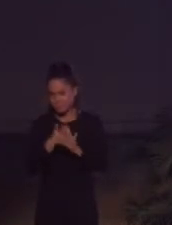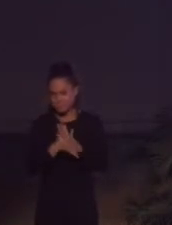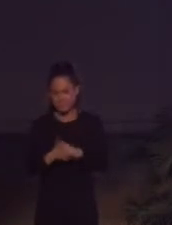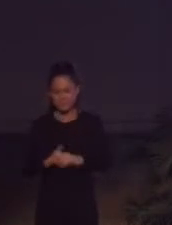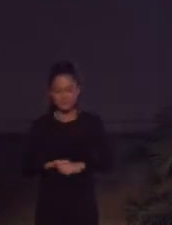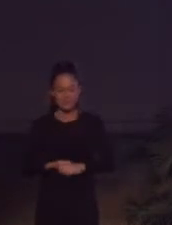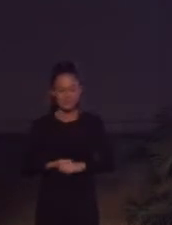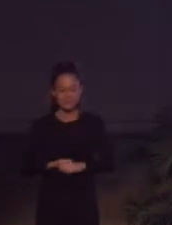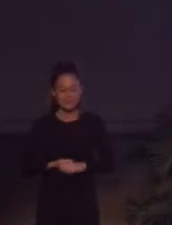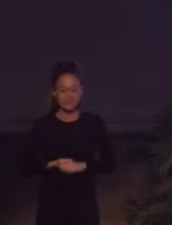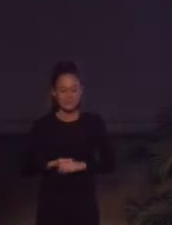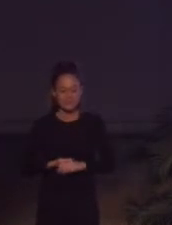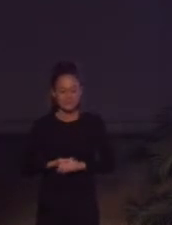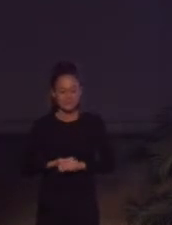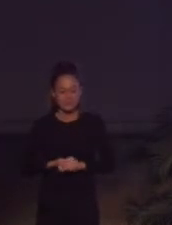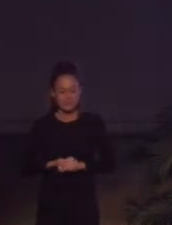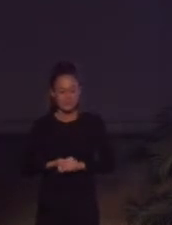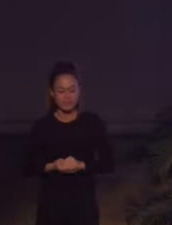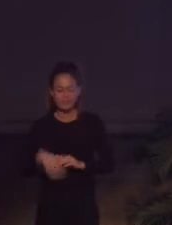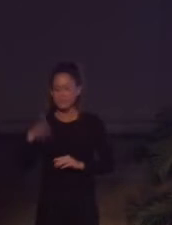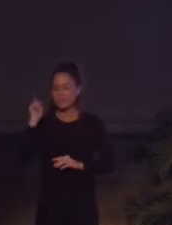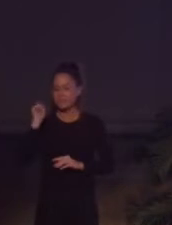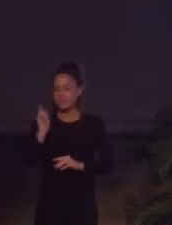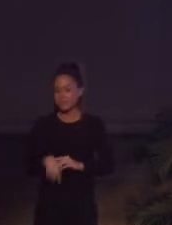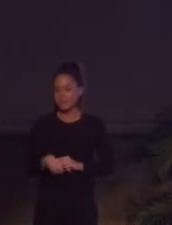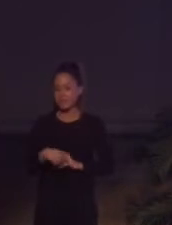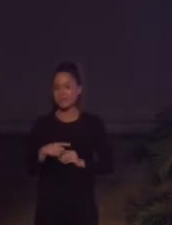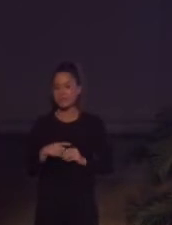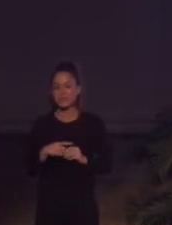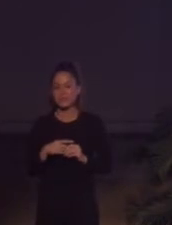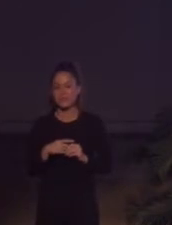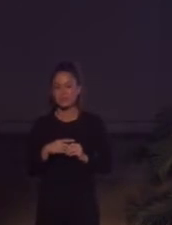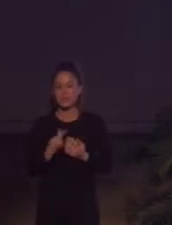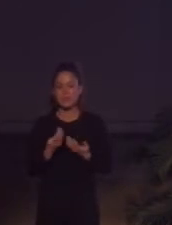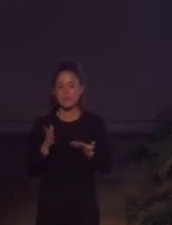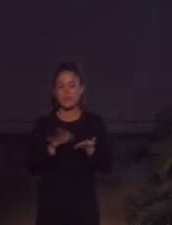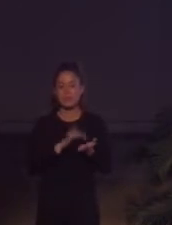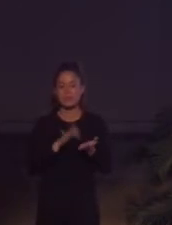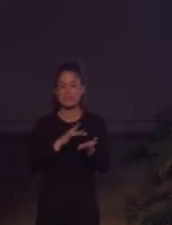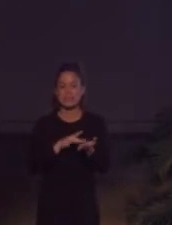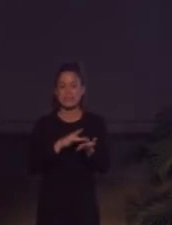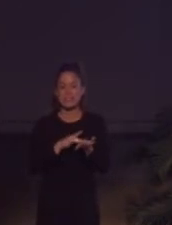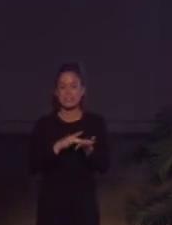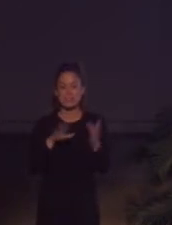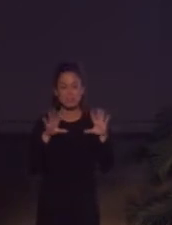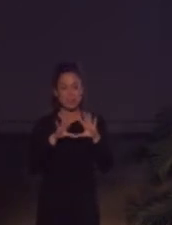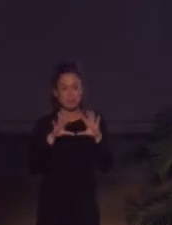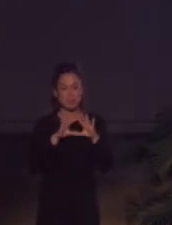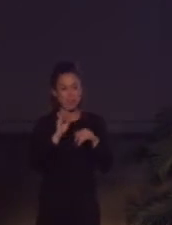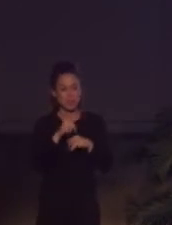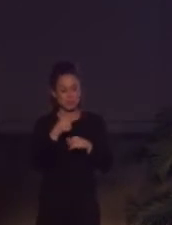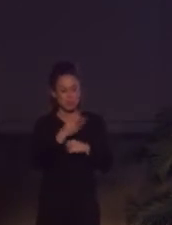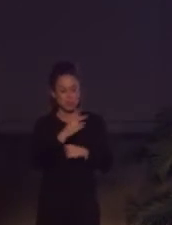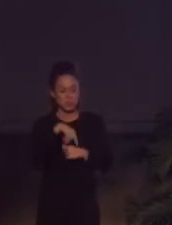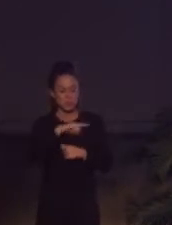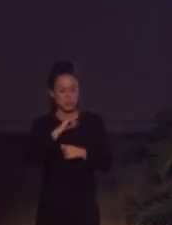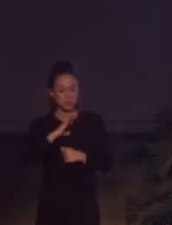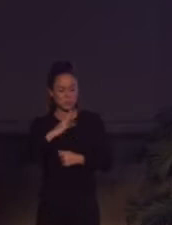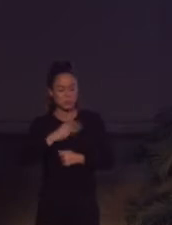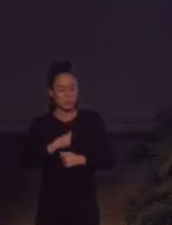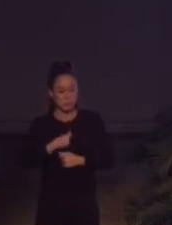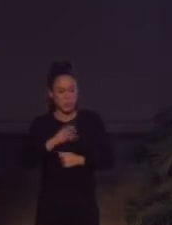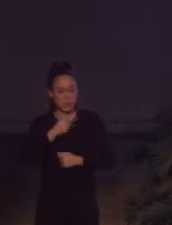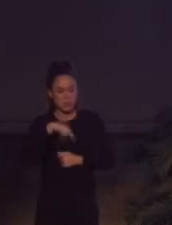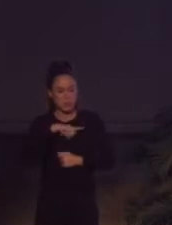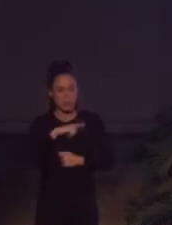Bueno, para empezar también a hablar de la transición de parole de queer al transfeminismo, también tengo que